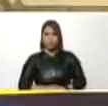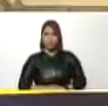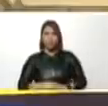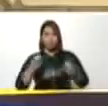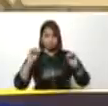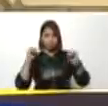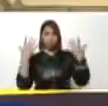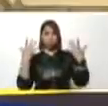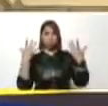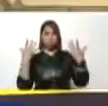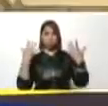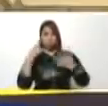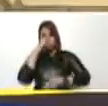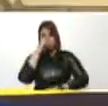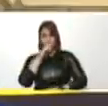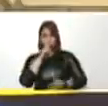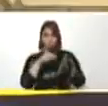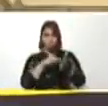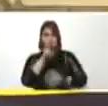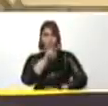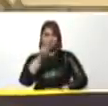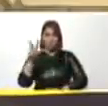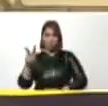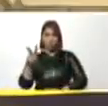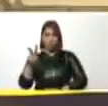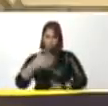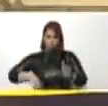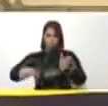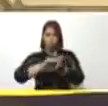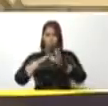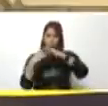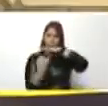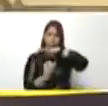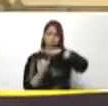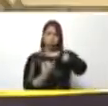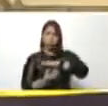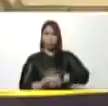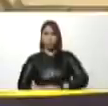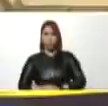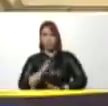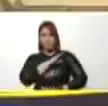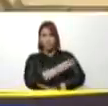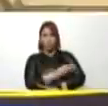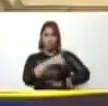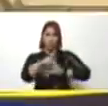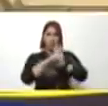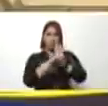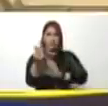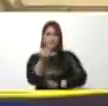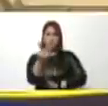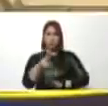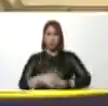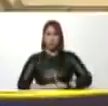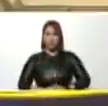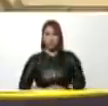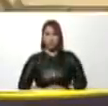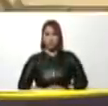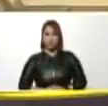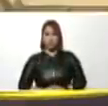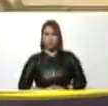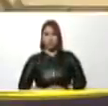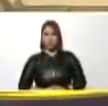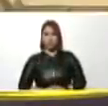logró en el año 2022 la reinstitucionalización del poder legislativo de Venezuela.